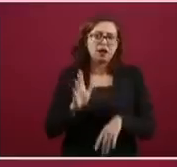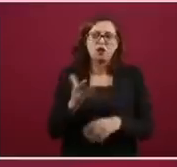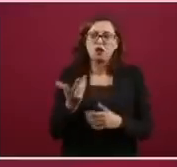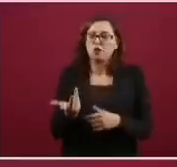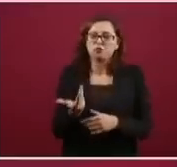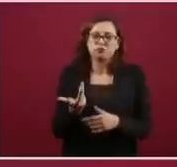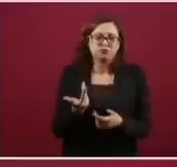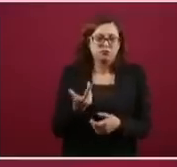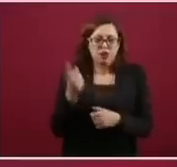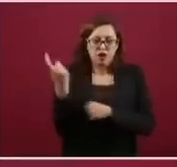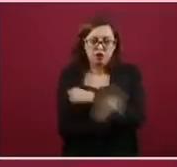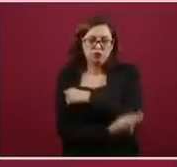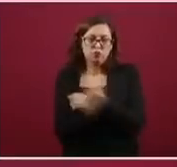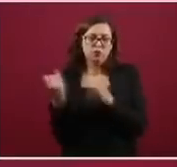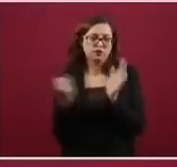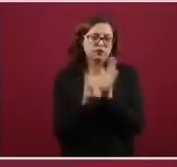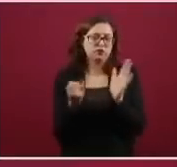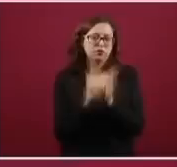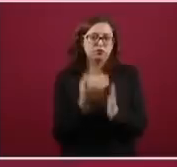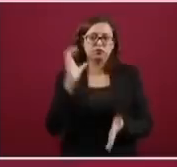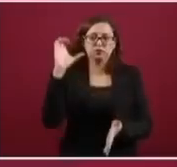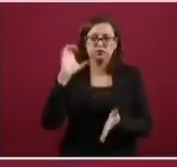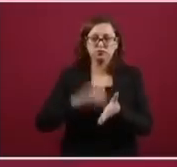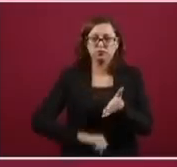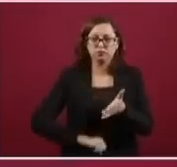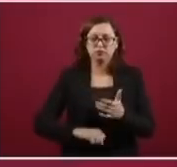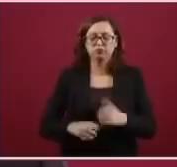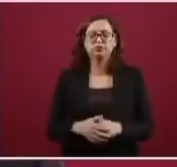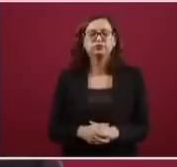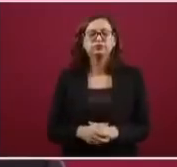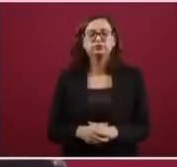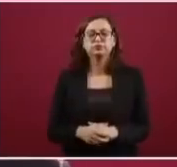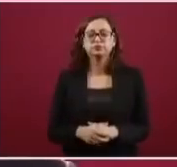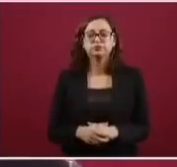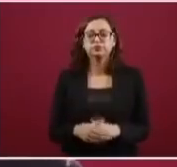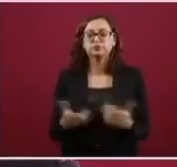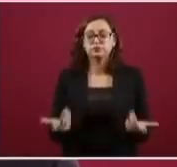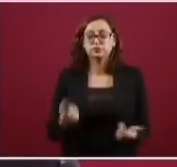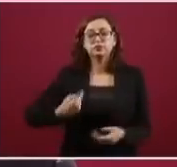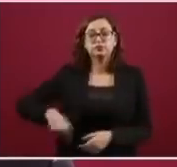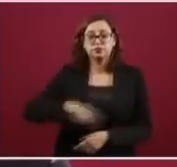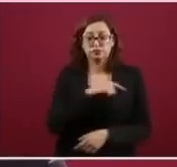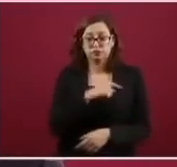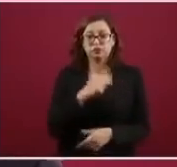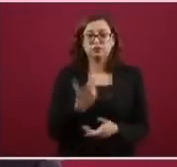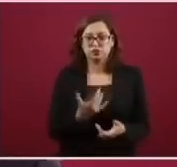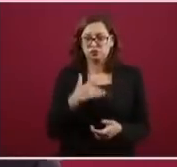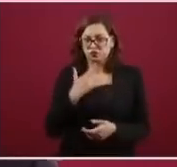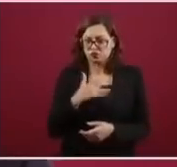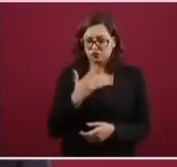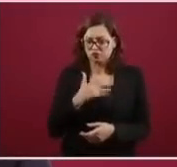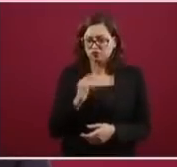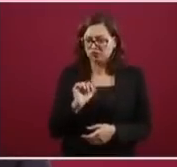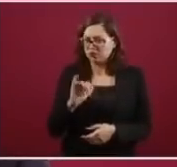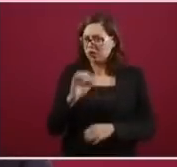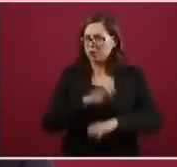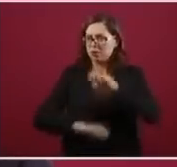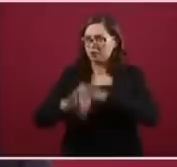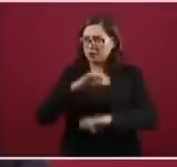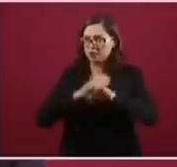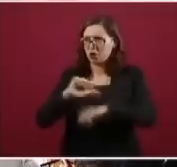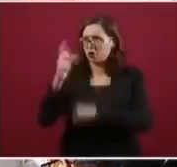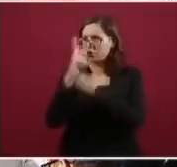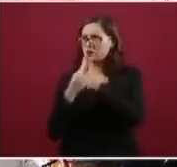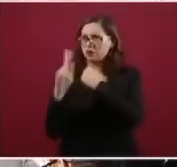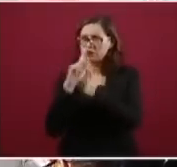la mayor parte de la economía vamos como ustedes y asegurarnos que las empresas transnacionales paguen y ver también que las